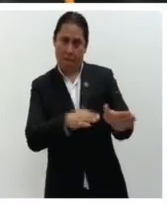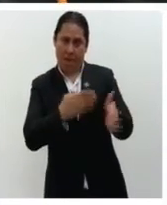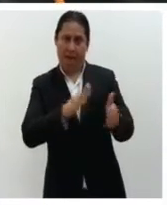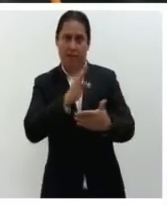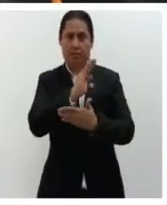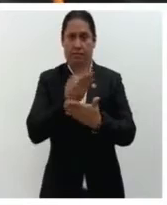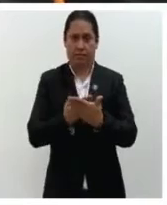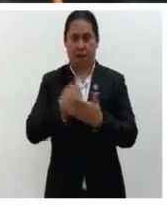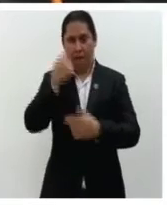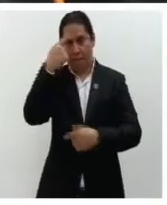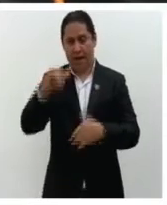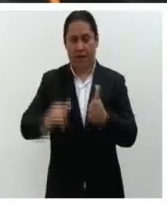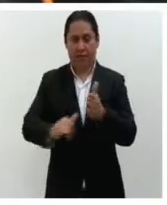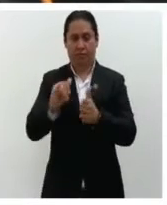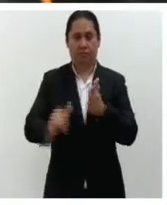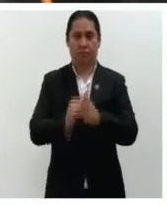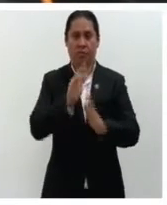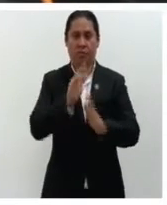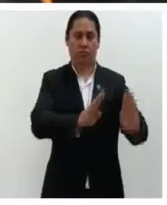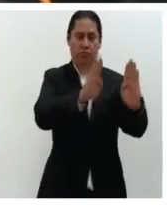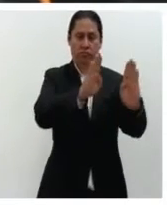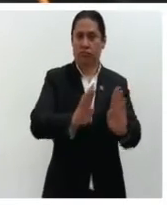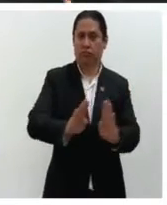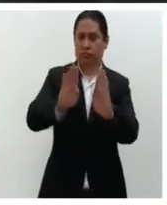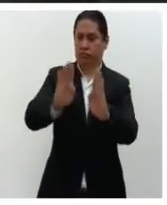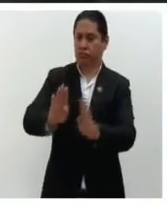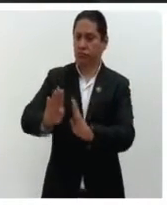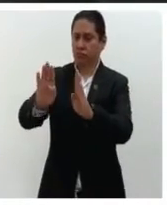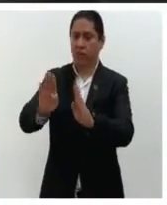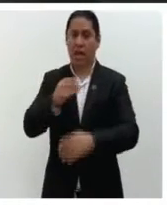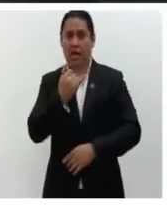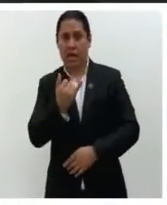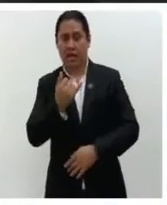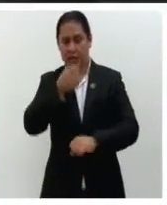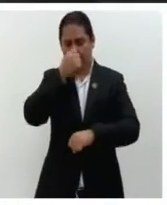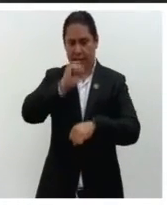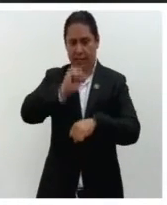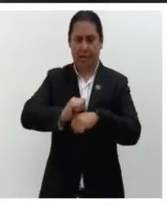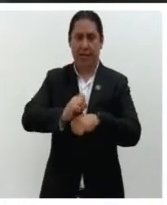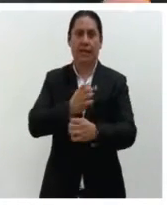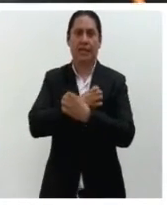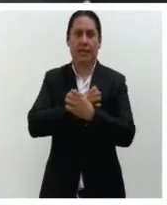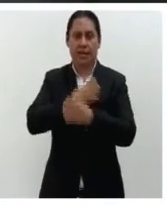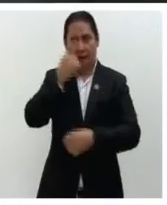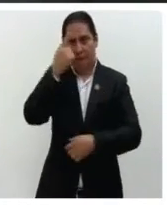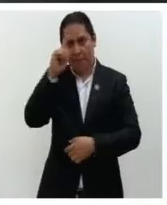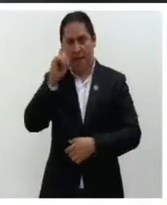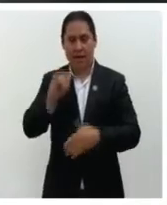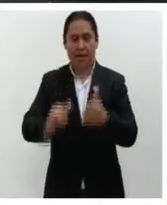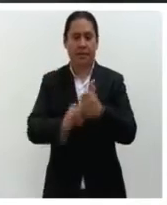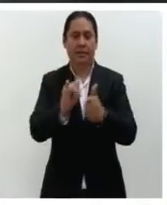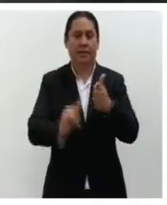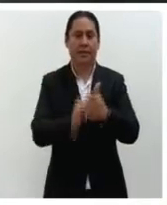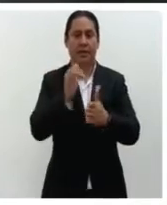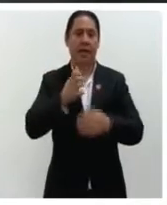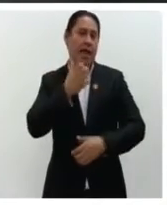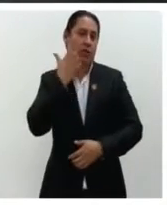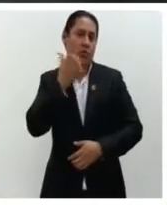instalaciones, de sus instalaciones y de la Secretaría de Educación para la construcción del Jardín de